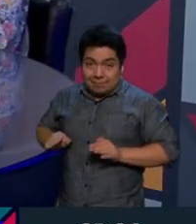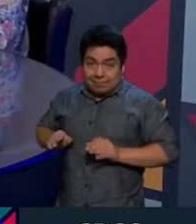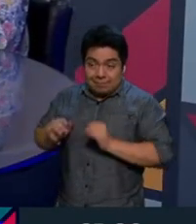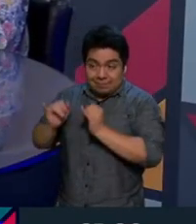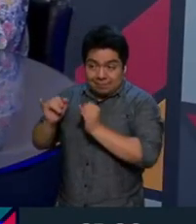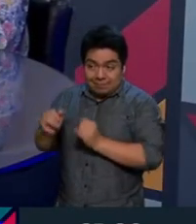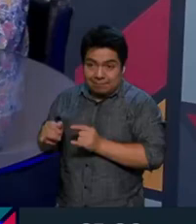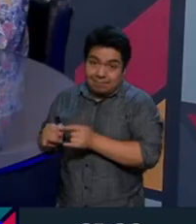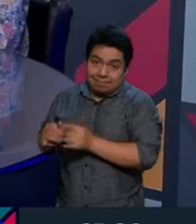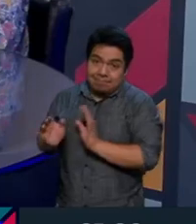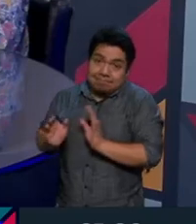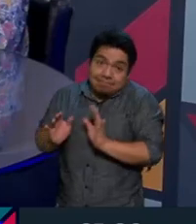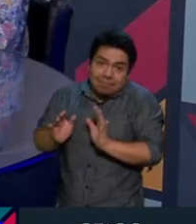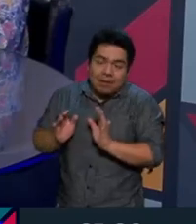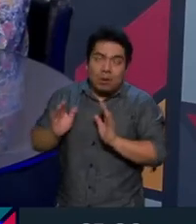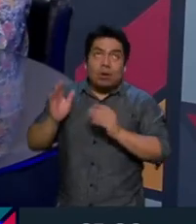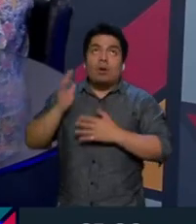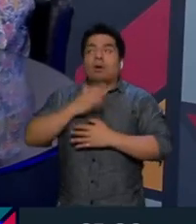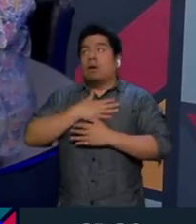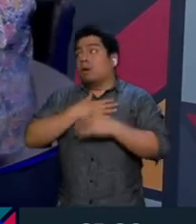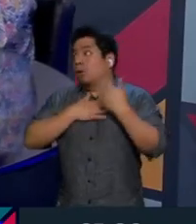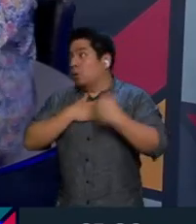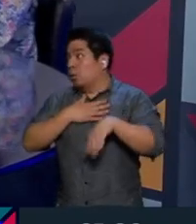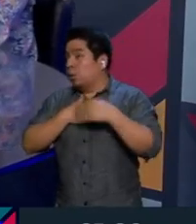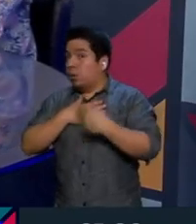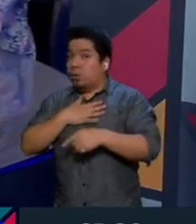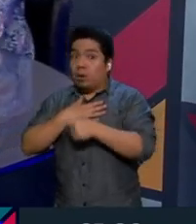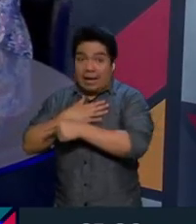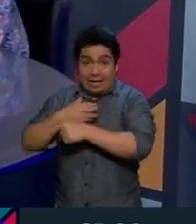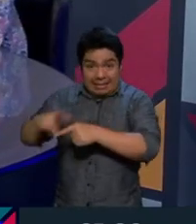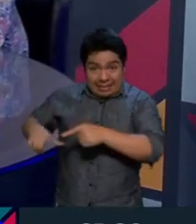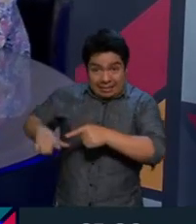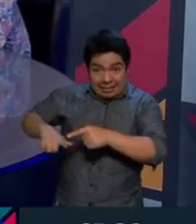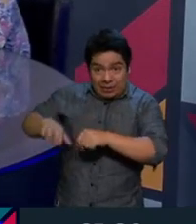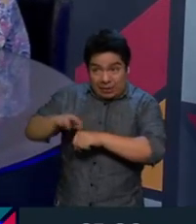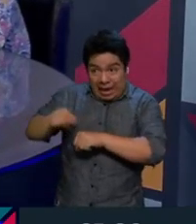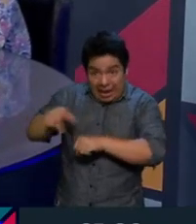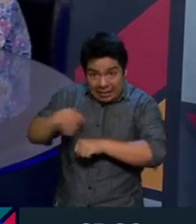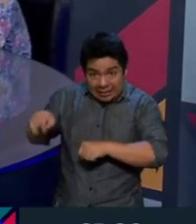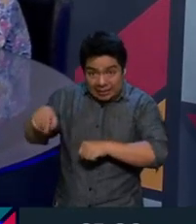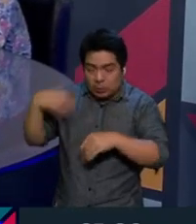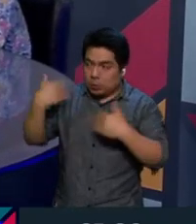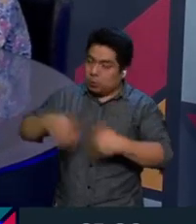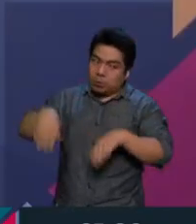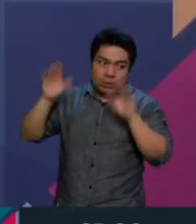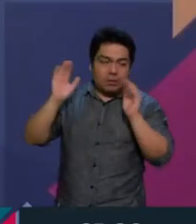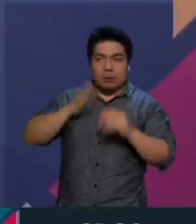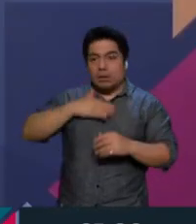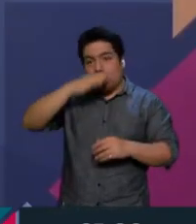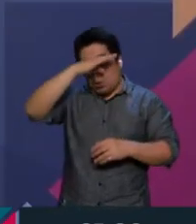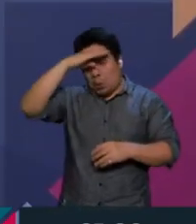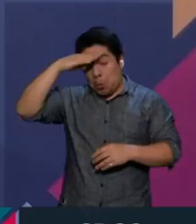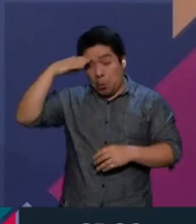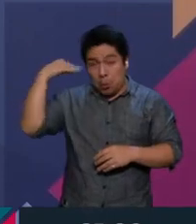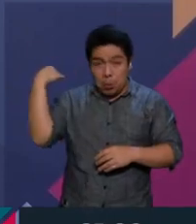es que la ciudad se salvó de tener un gobernante así. Quiero decir además